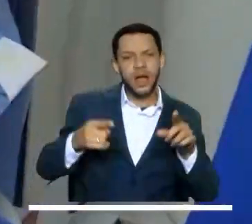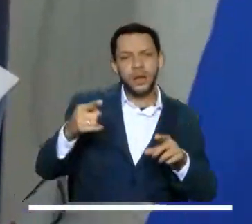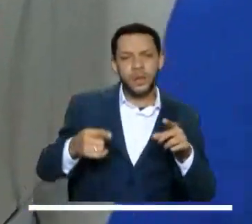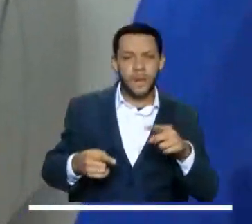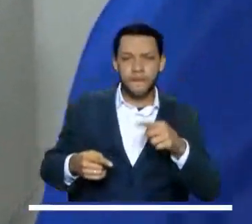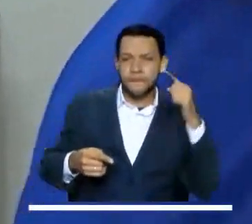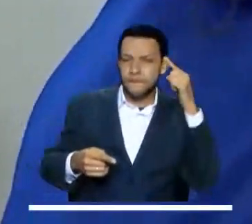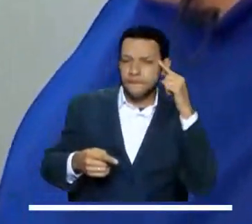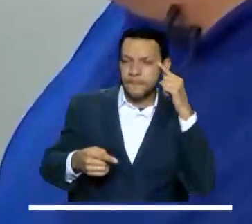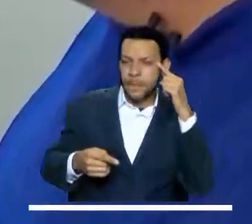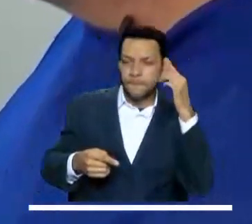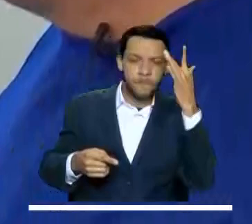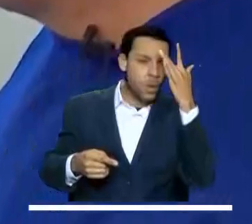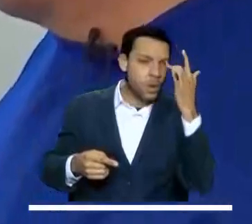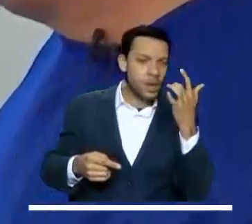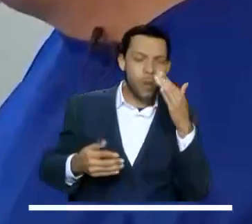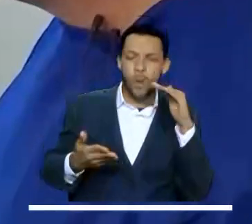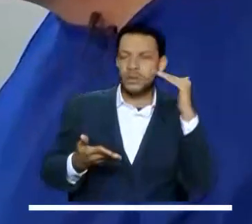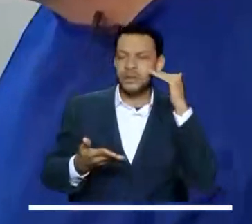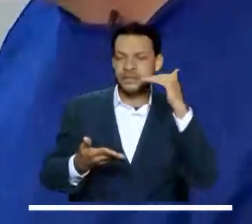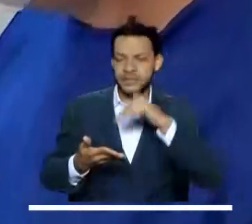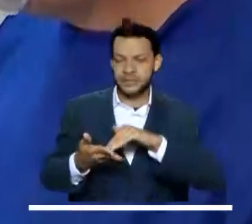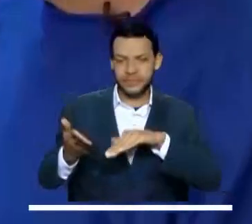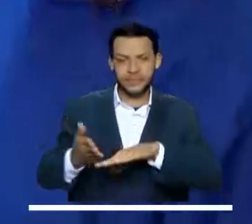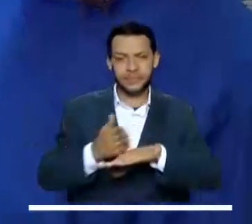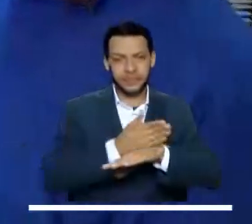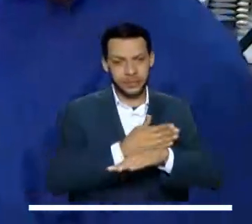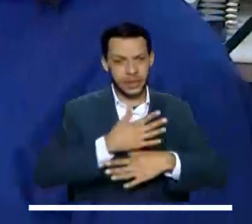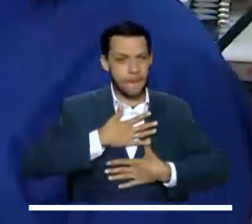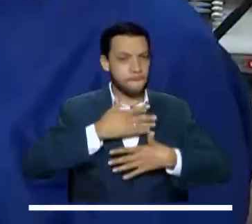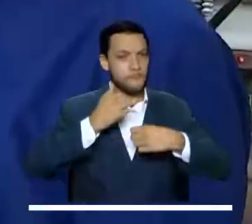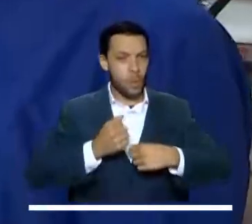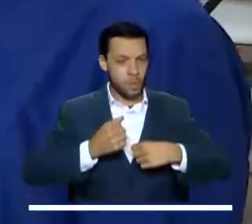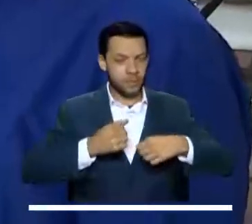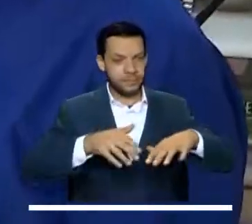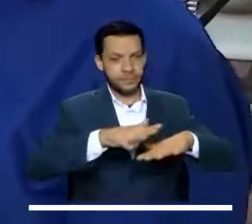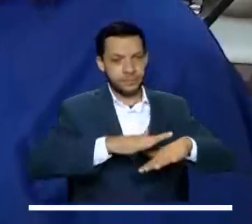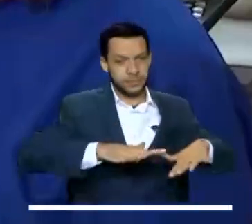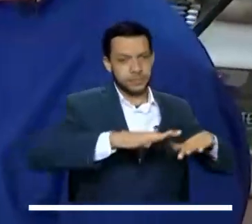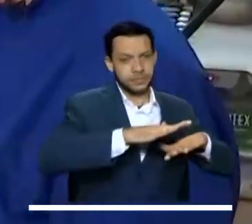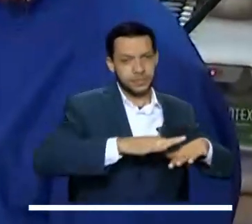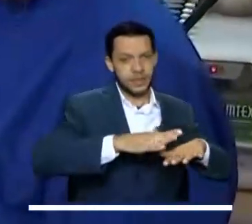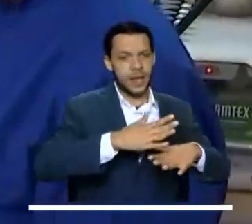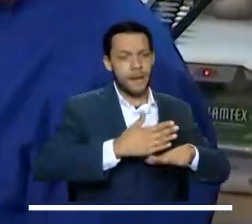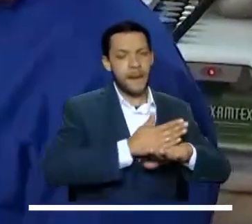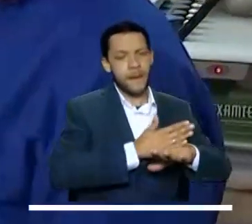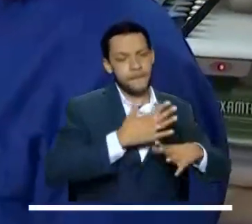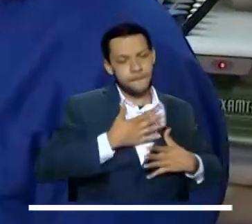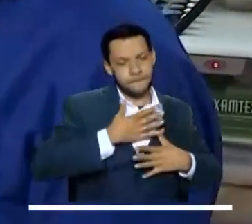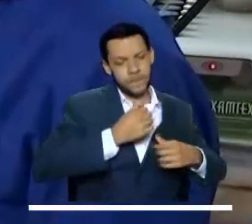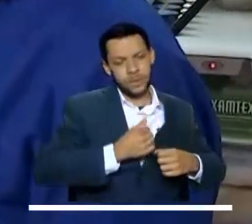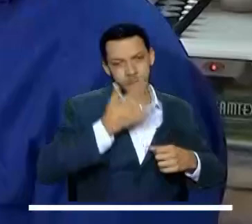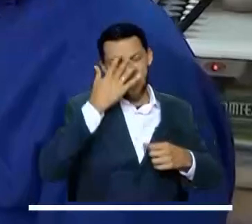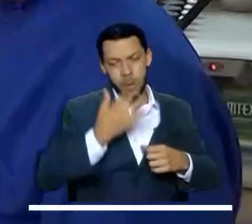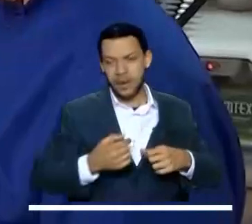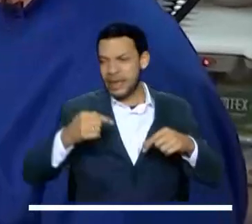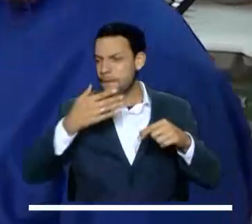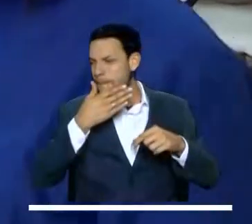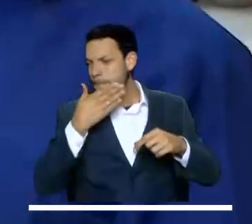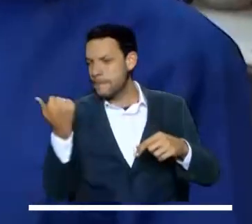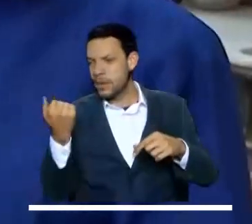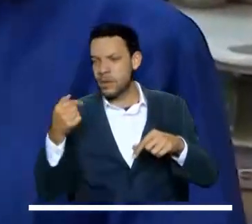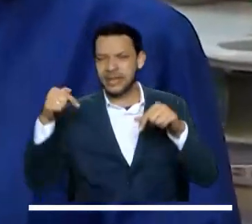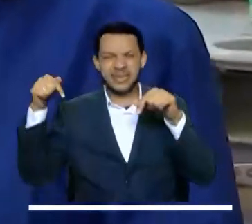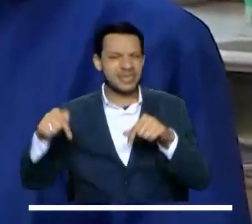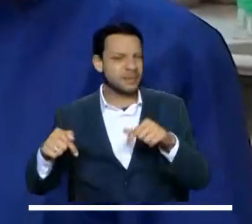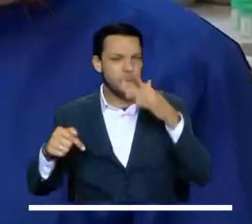hacerlo en el Parque de la Salud? Hablemos un poco, porque yo le dije, ¿esa puerta para dónde va? ¿Qué es lo que hay acá y por qué tiene que ser en estos sitios? Bueno,